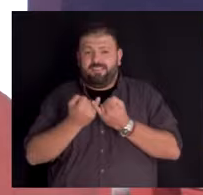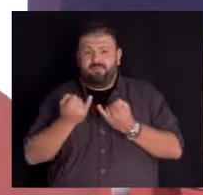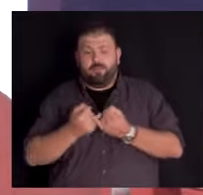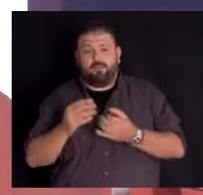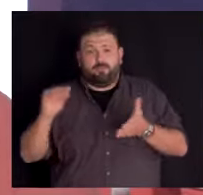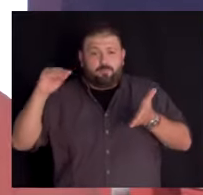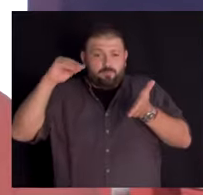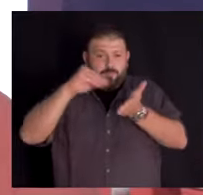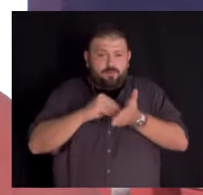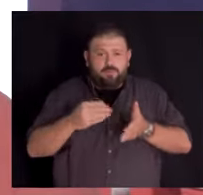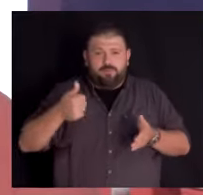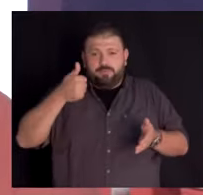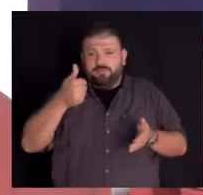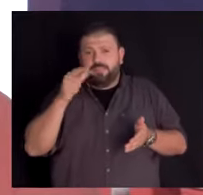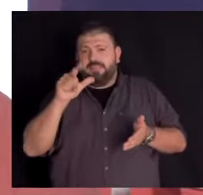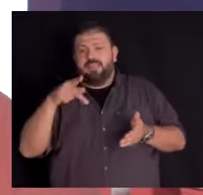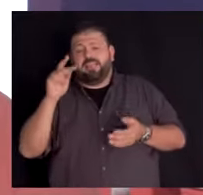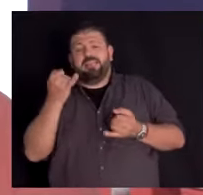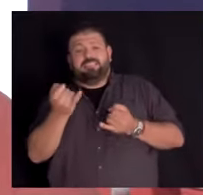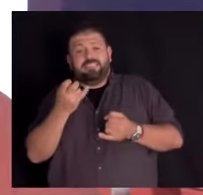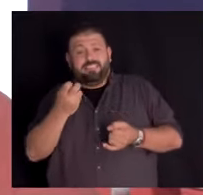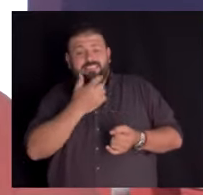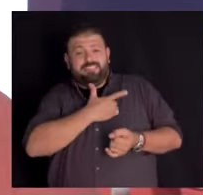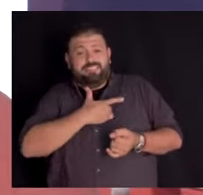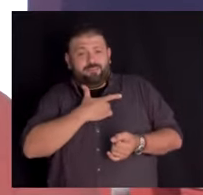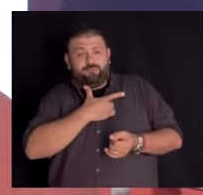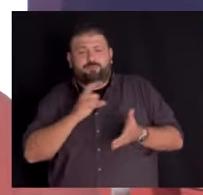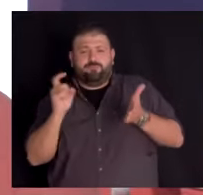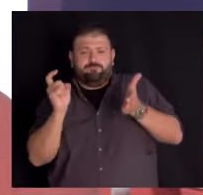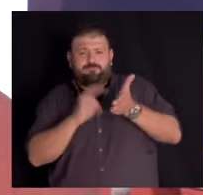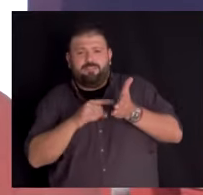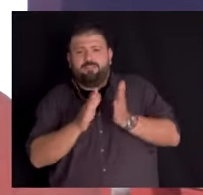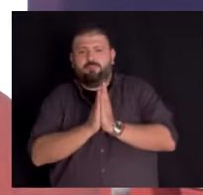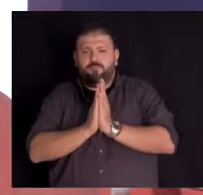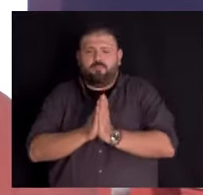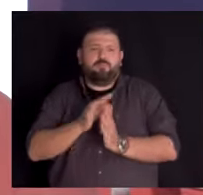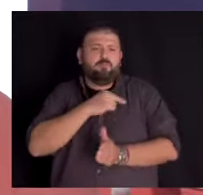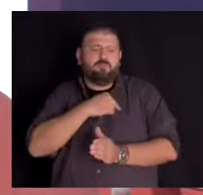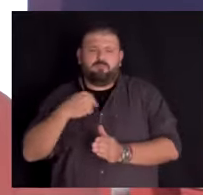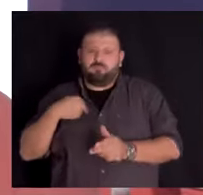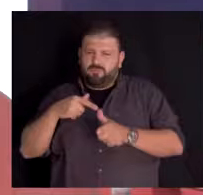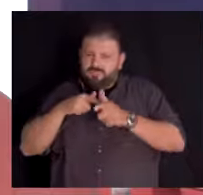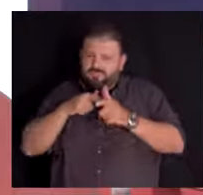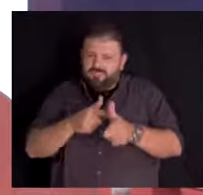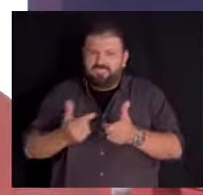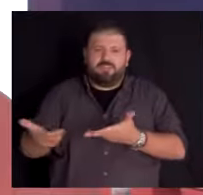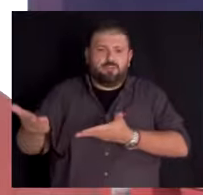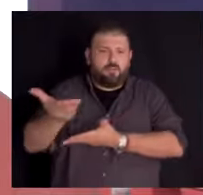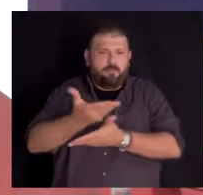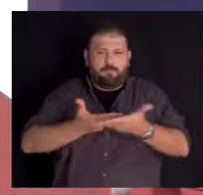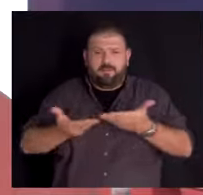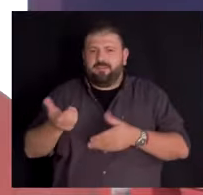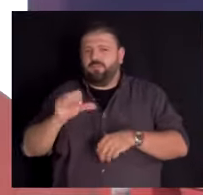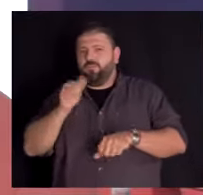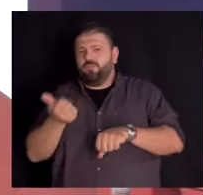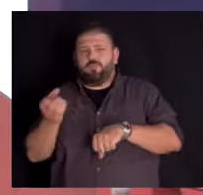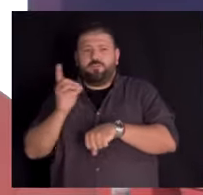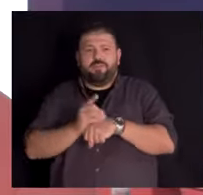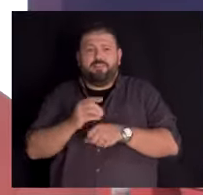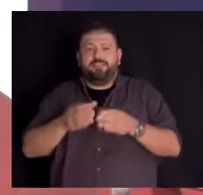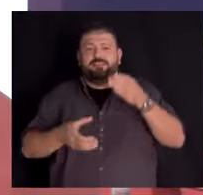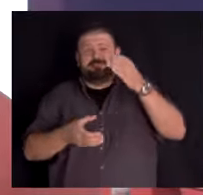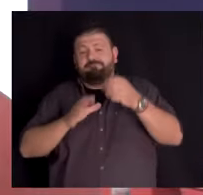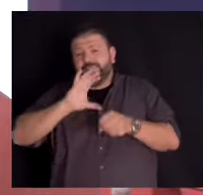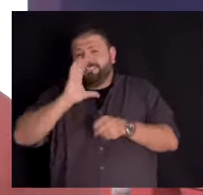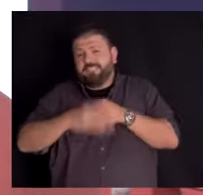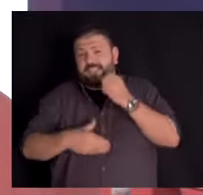por favor, si les gustó el contenido de este programa. Nosotros encantados de poder estar con ustedes, compartiendo todos los días. Se acabó. Pues